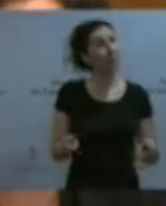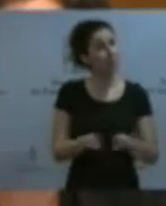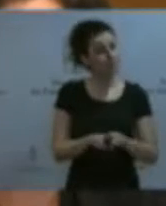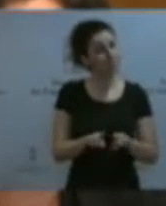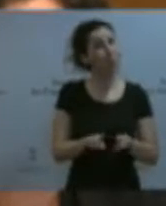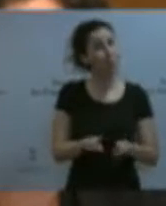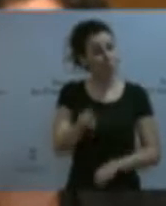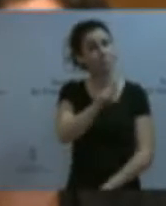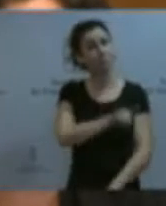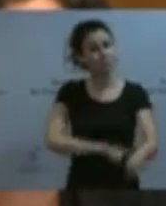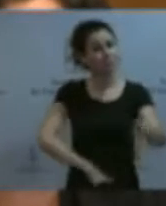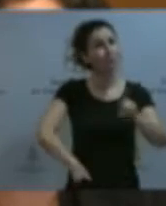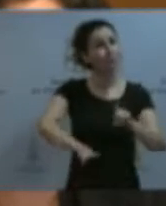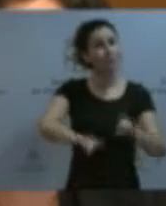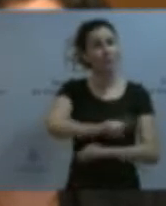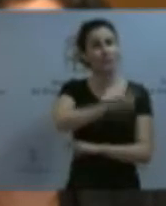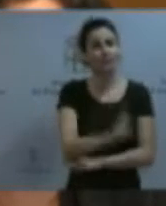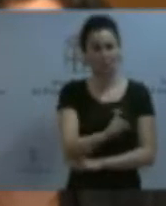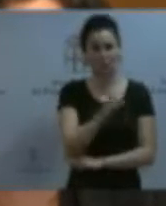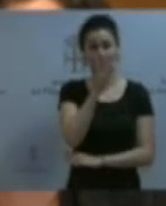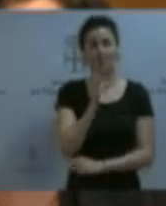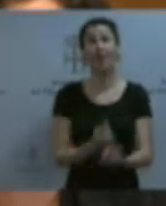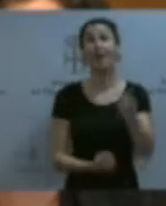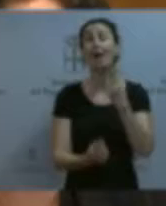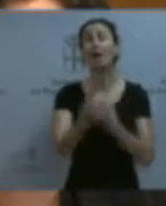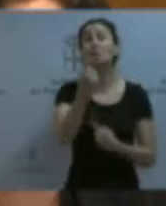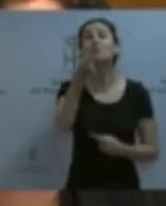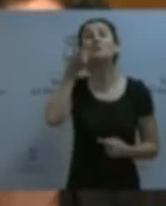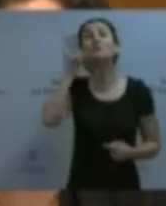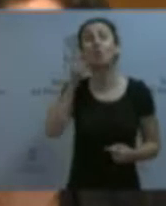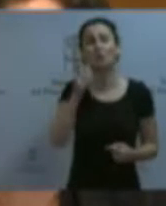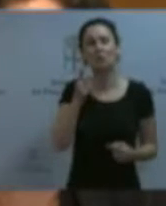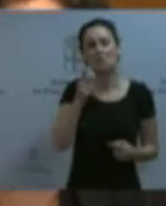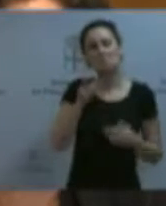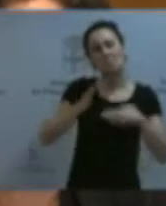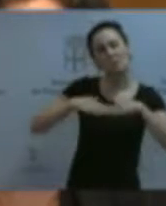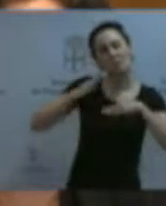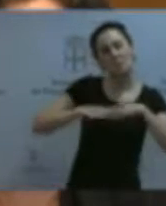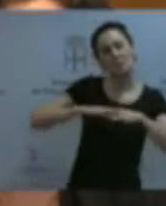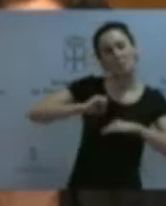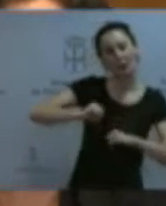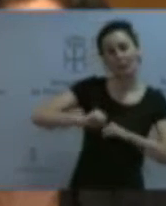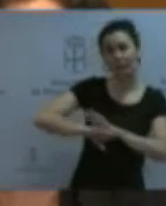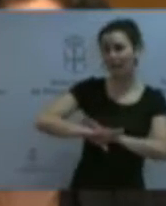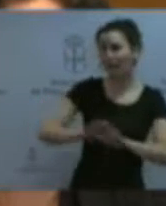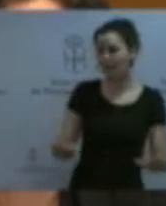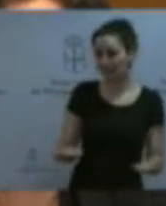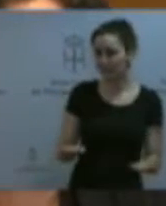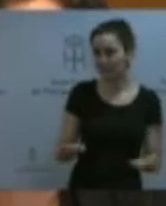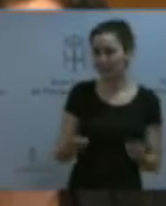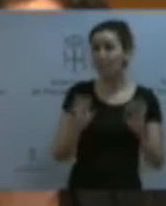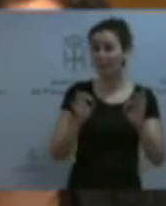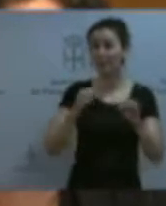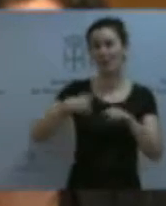iceberg, del que solo se ven en muchas ocasiones los asesinatos machistas. Pero todas estas cosas que están por debajo son